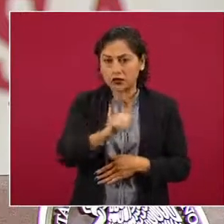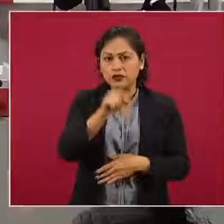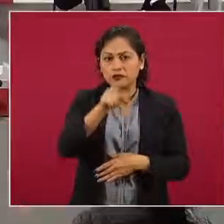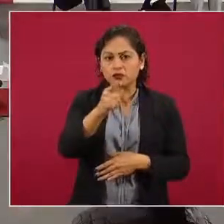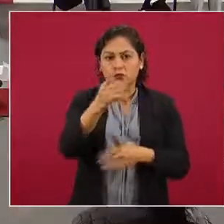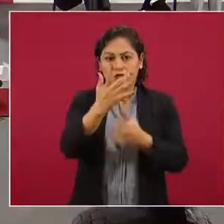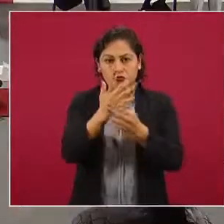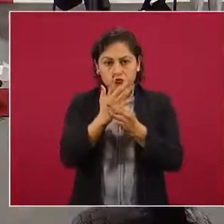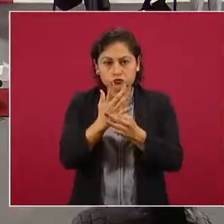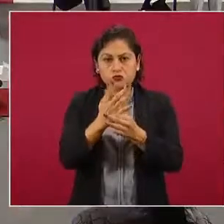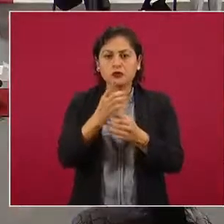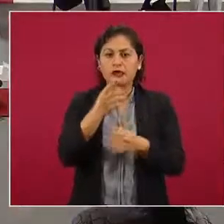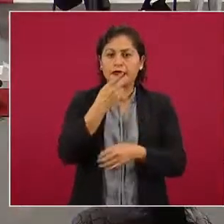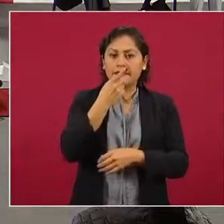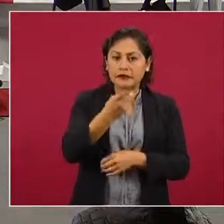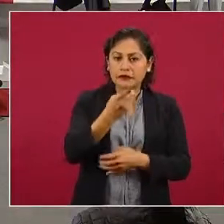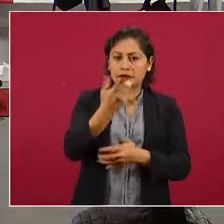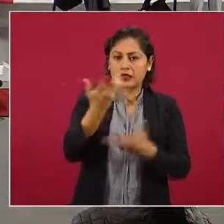actos.